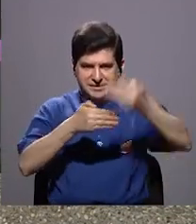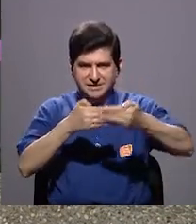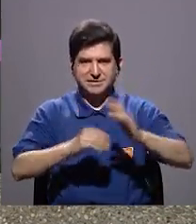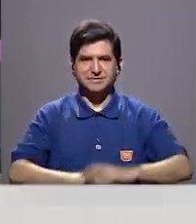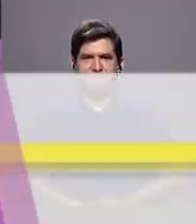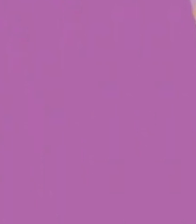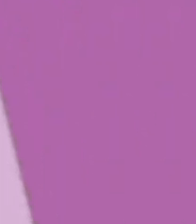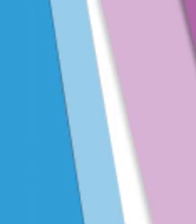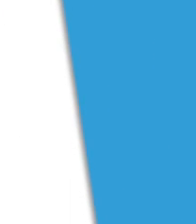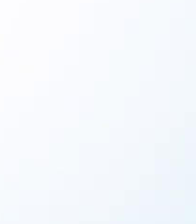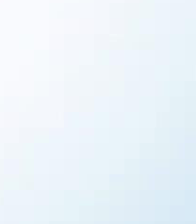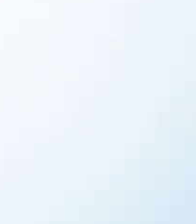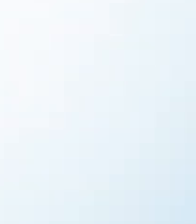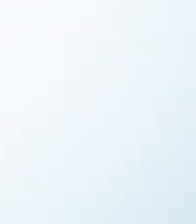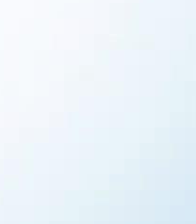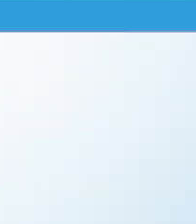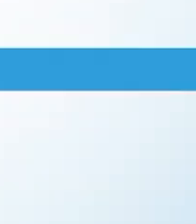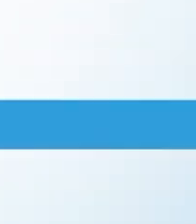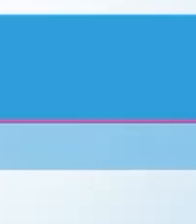regresamos.